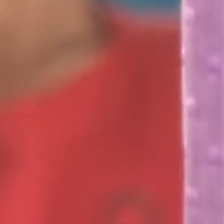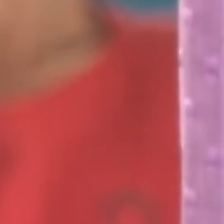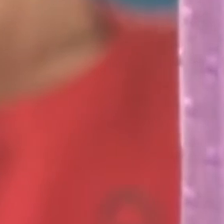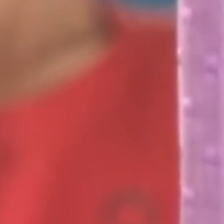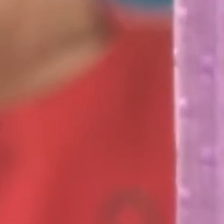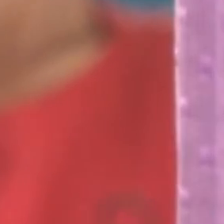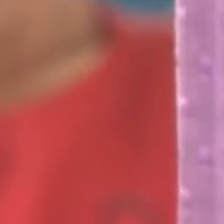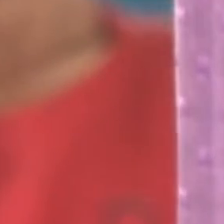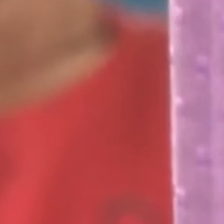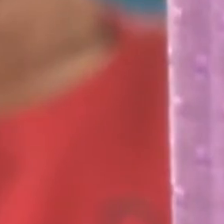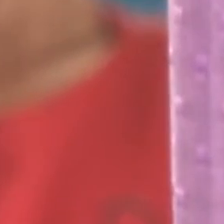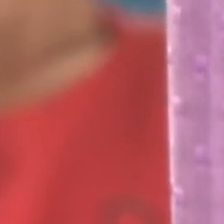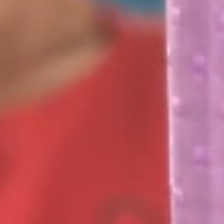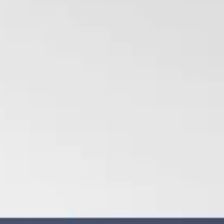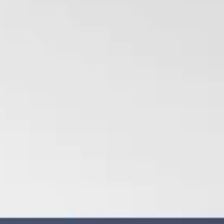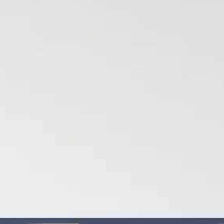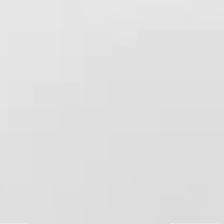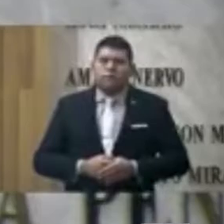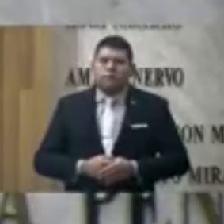de 10 años.